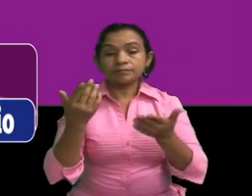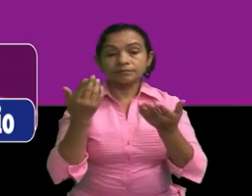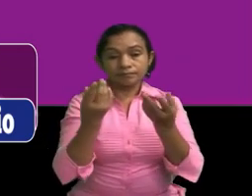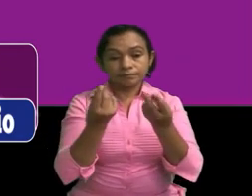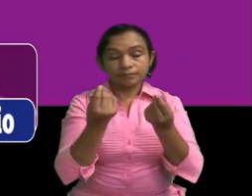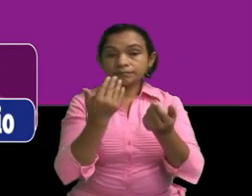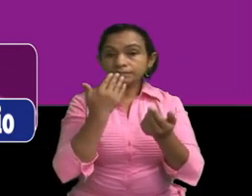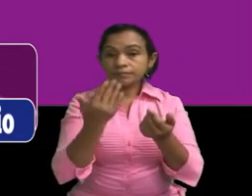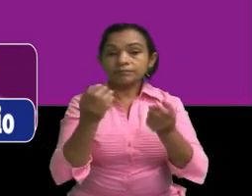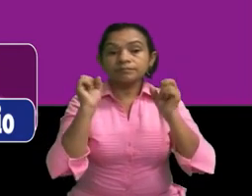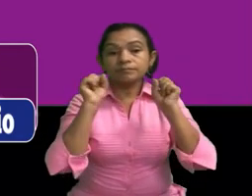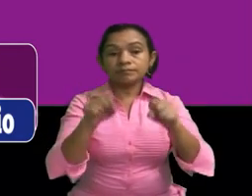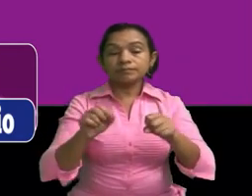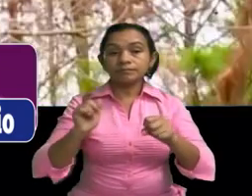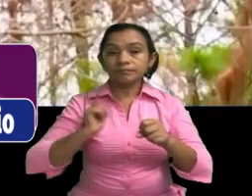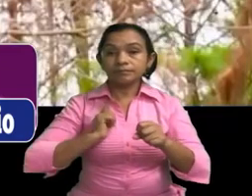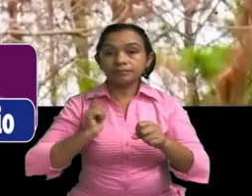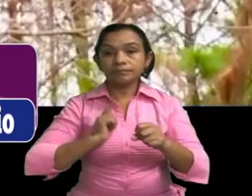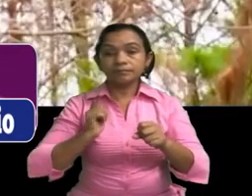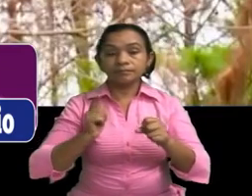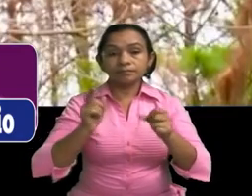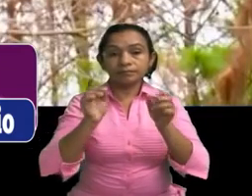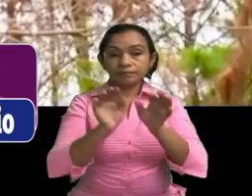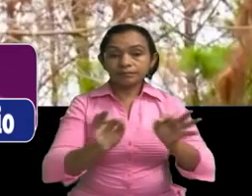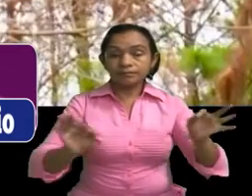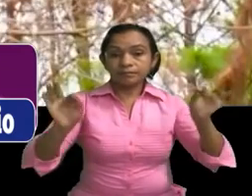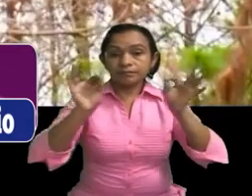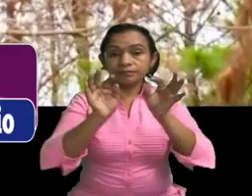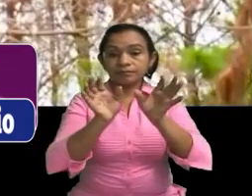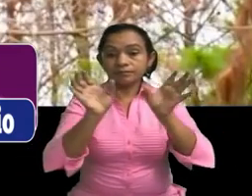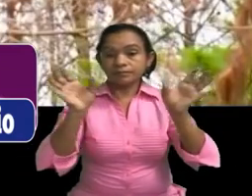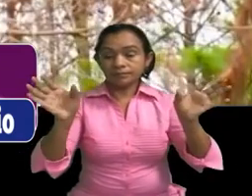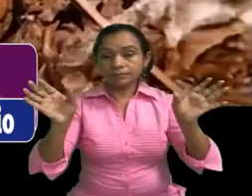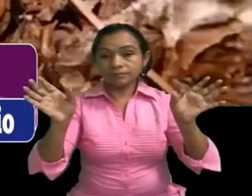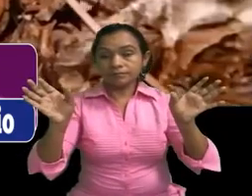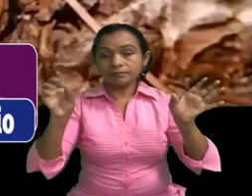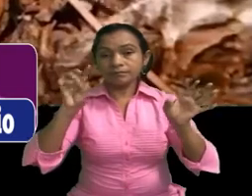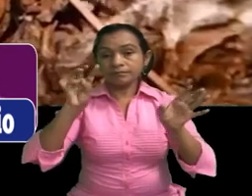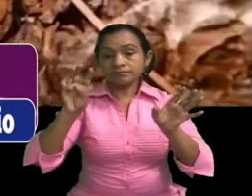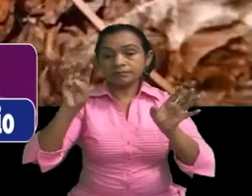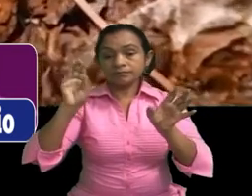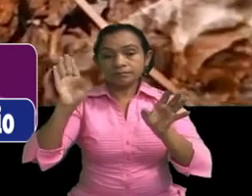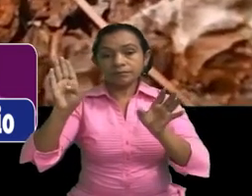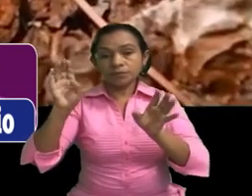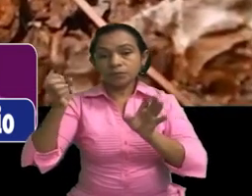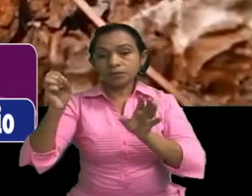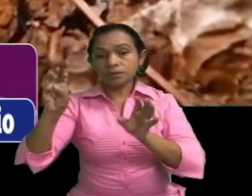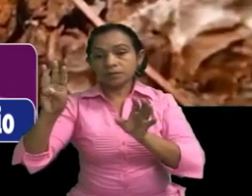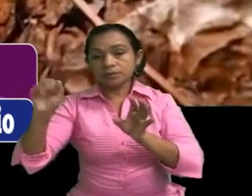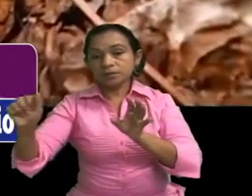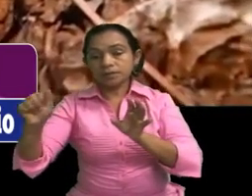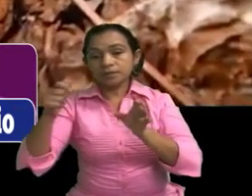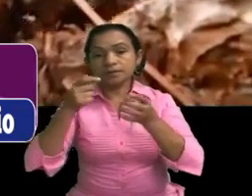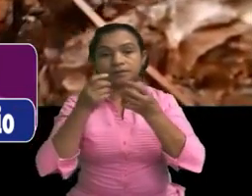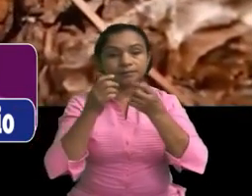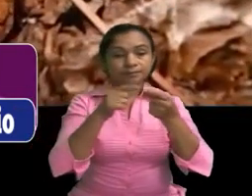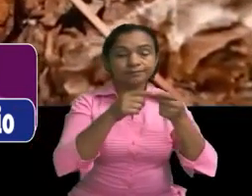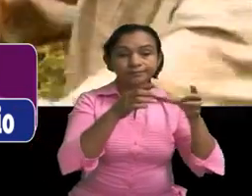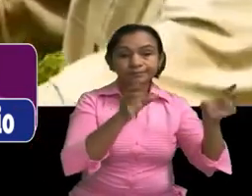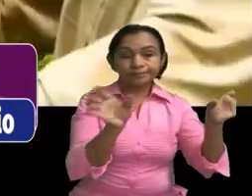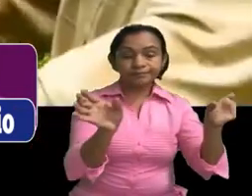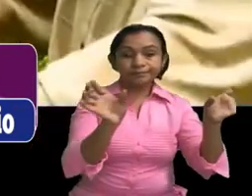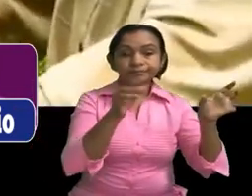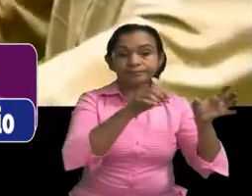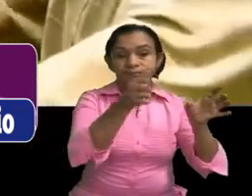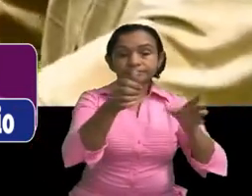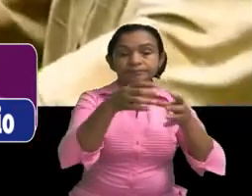recurso para poder conservar nuestras dos más grandes biosferas, que hablamos de Bosagua, pero también de Indio Maíz, sí, ¿verdad? Que